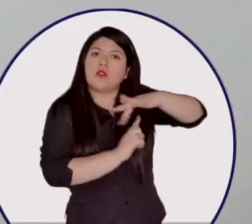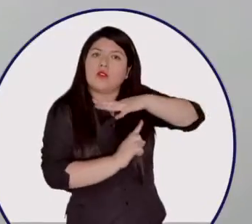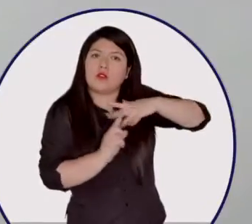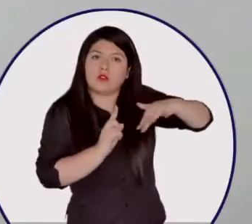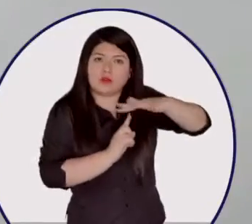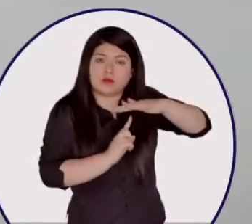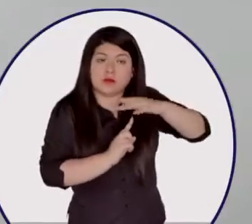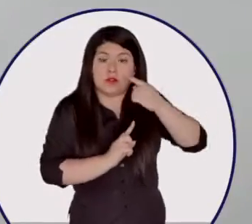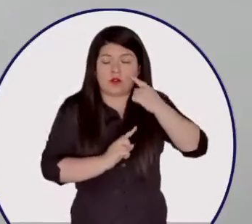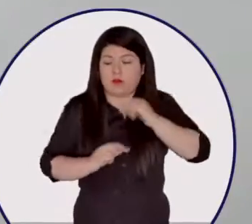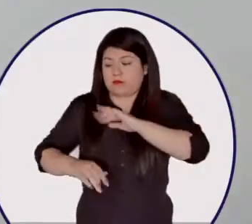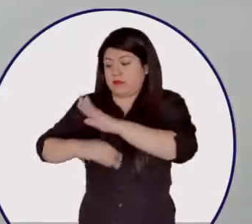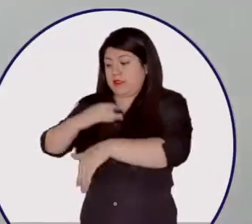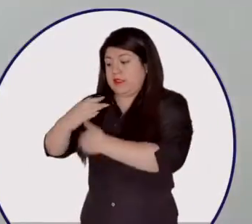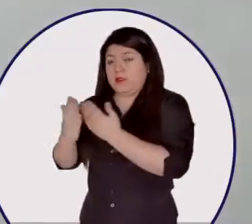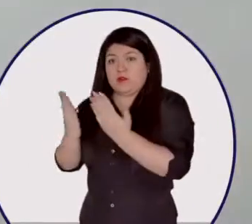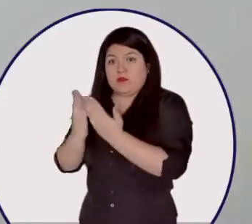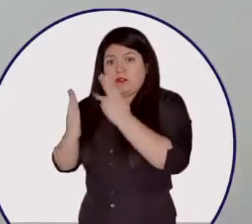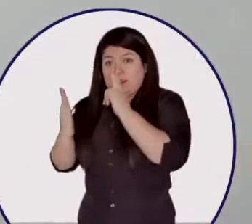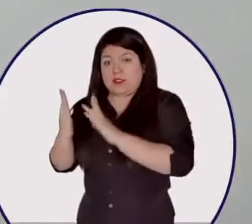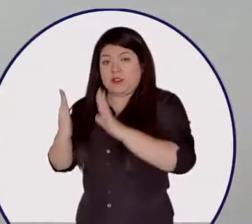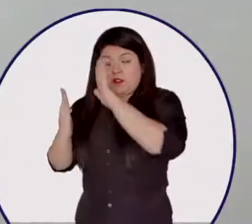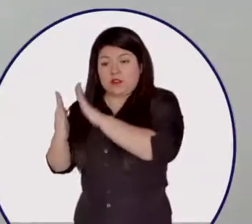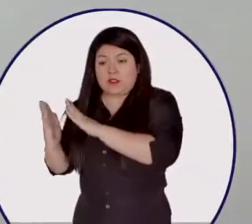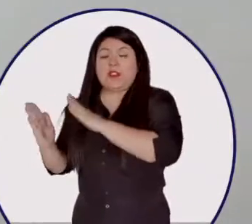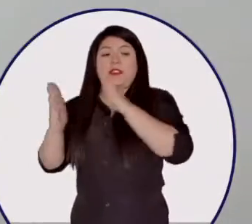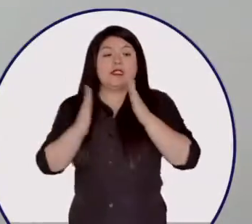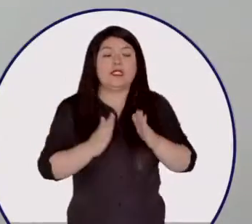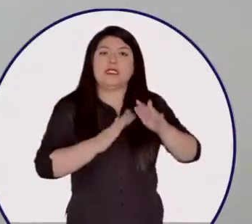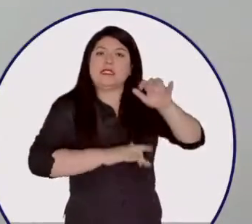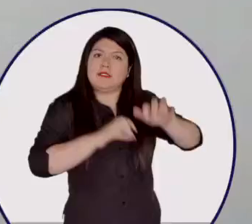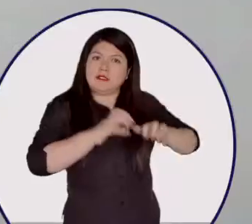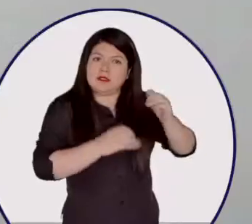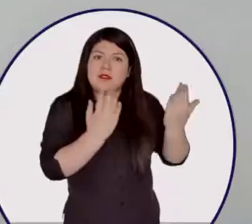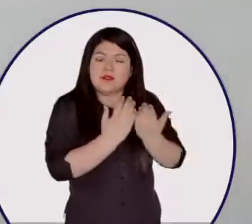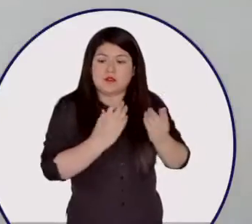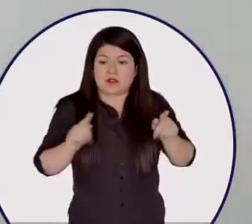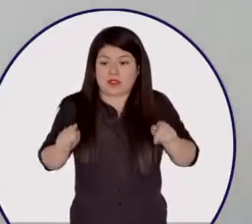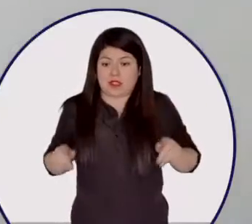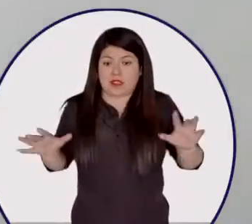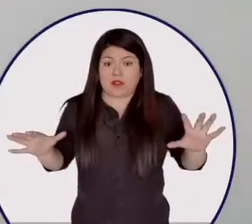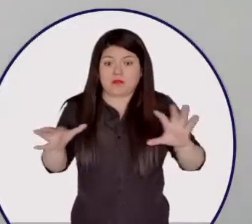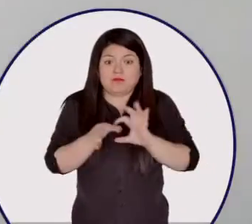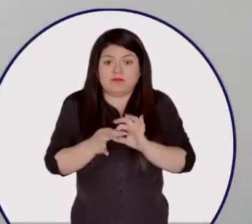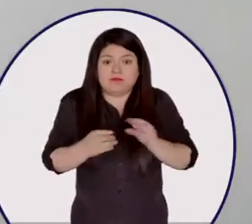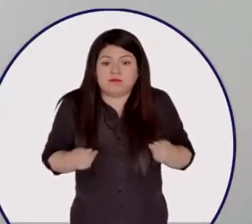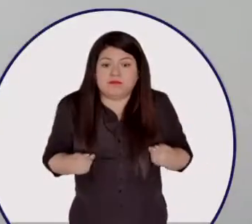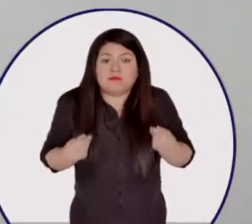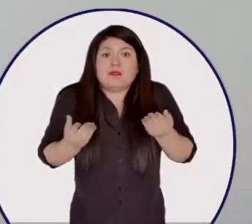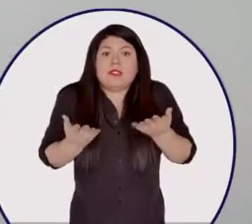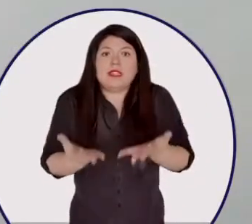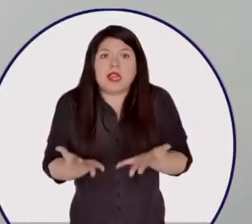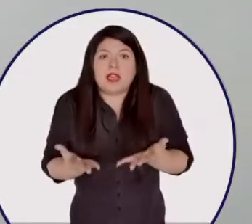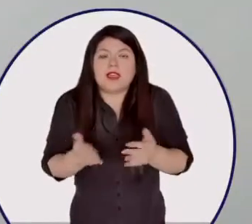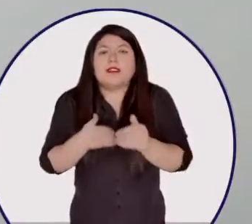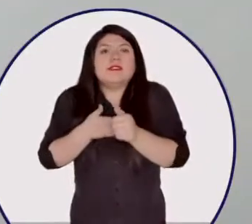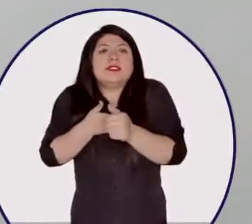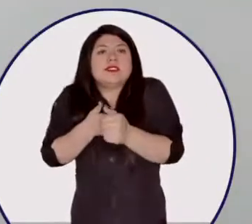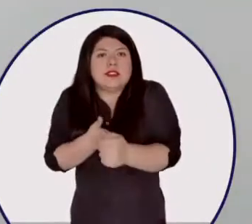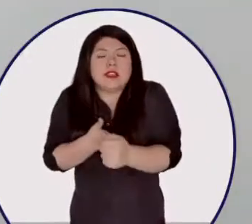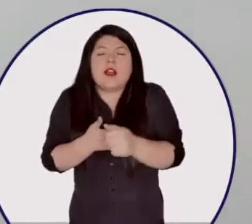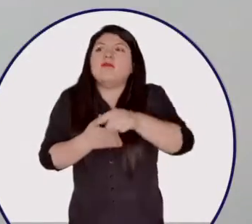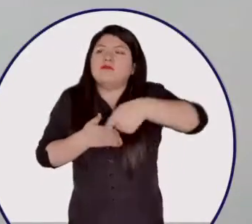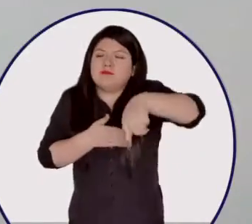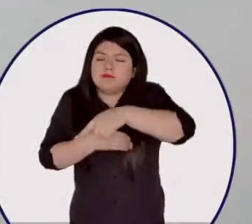las secretarías se dan orientaciones o lineamientos para que ustedes puedan tener en cuenta en el aula. Pero como maestros,